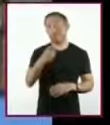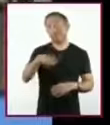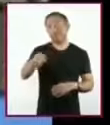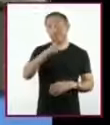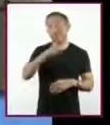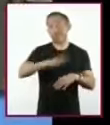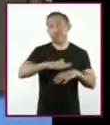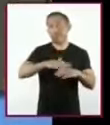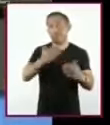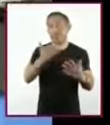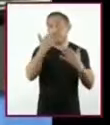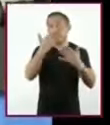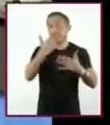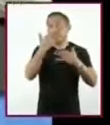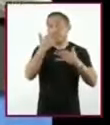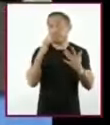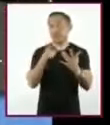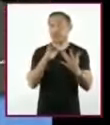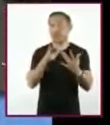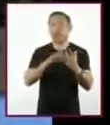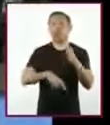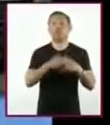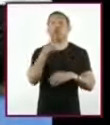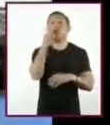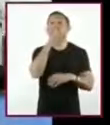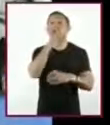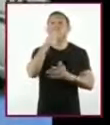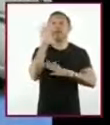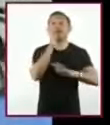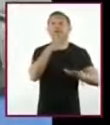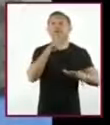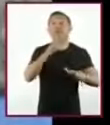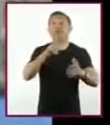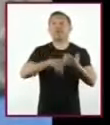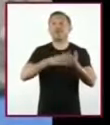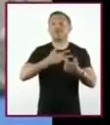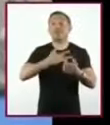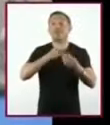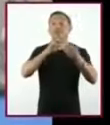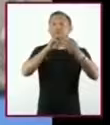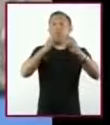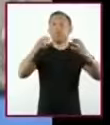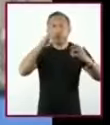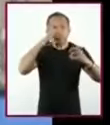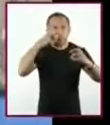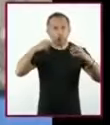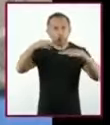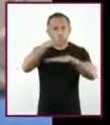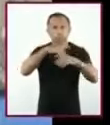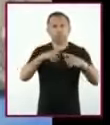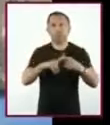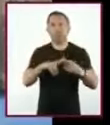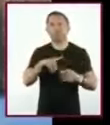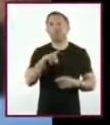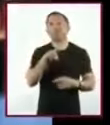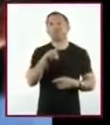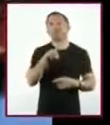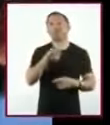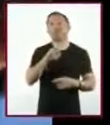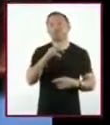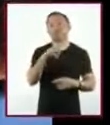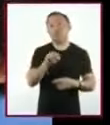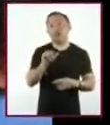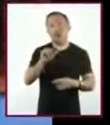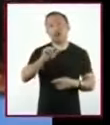ellas. Por ejemplo, en el caso de contaminación del aire tenemos las partículas suspendidas totales, el dióxido de azufre, el monóxido de